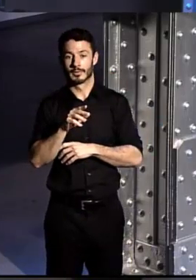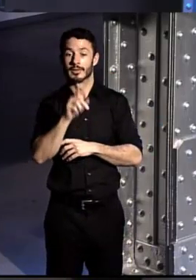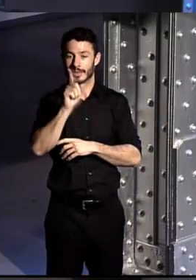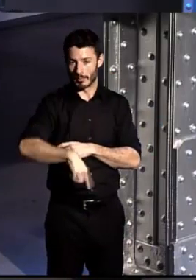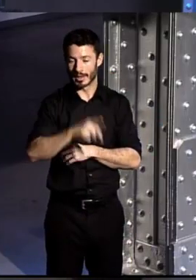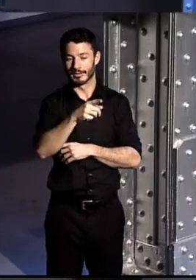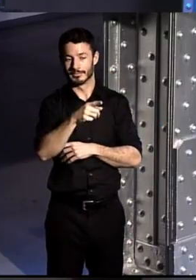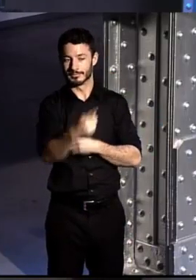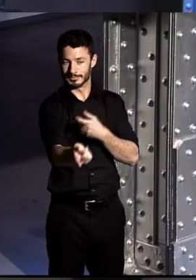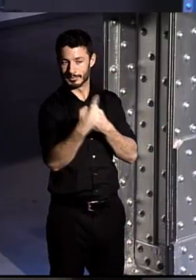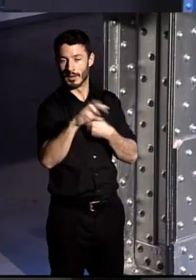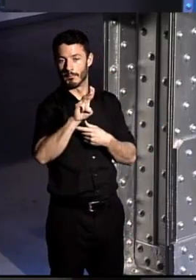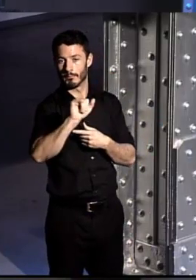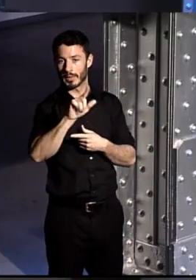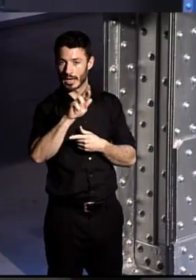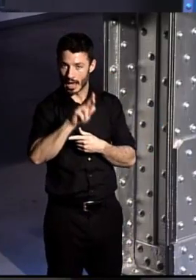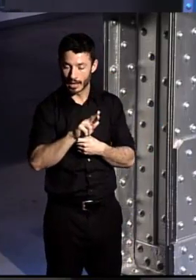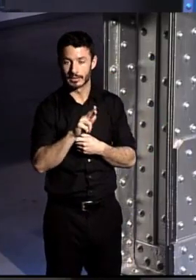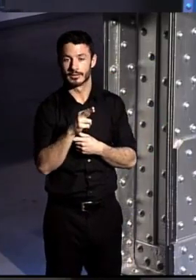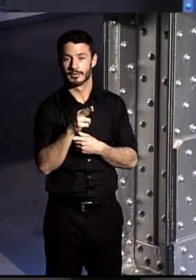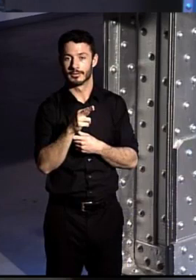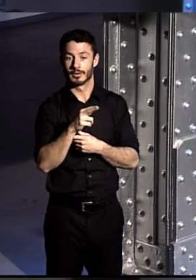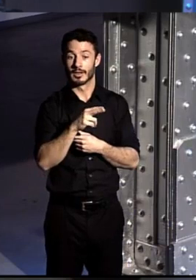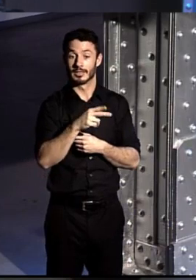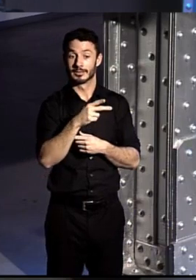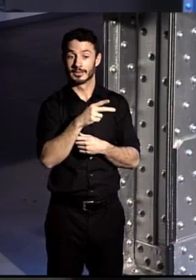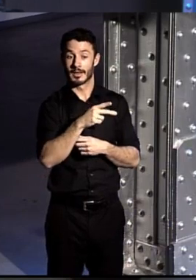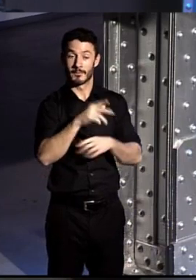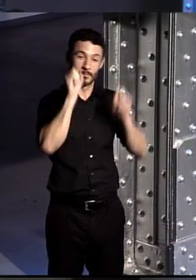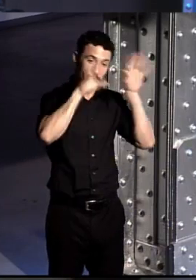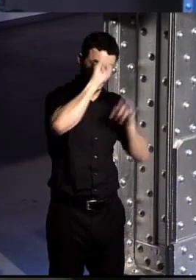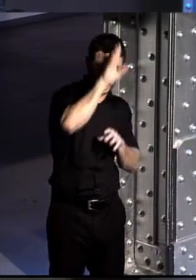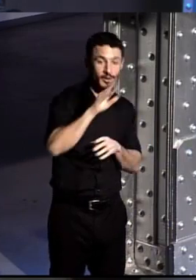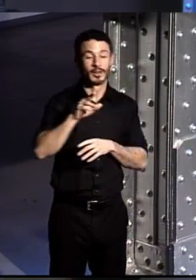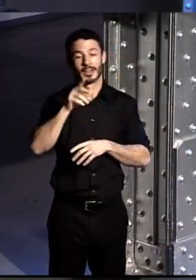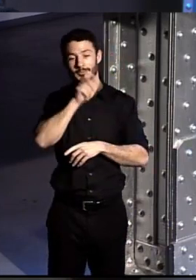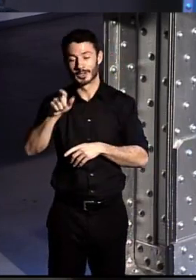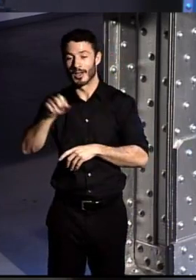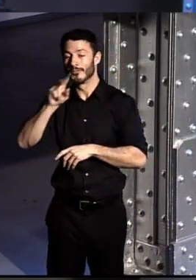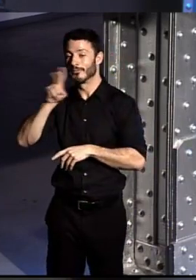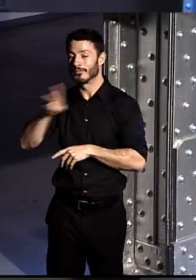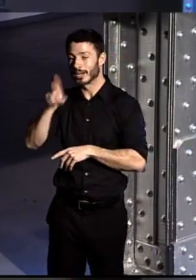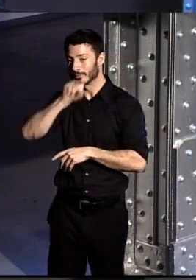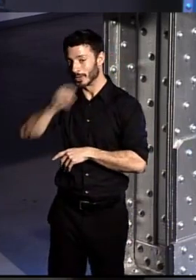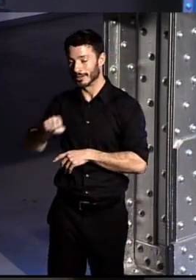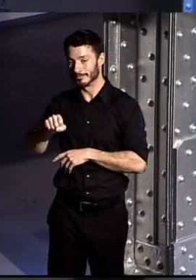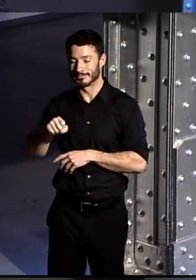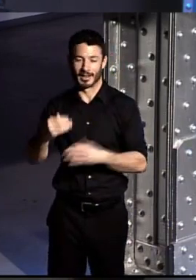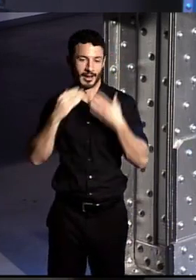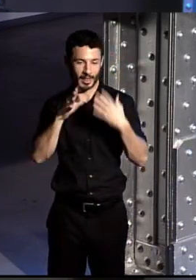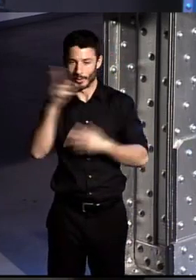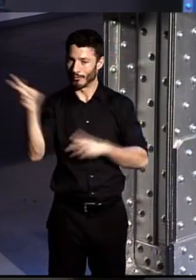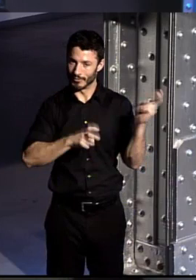el día de hoy, Pilar. Martianos y vernianos todos, muchísimas gracias por haber estado aquí. Os damos pase pernocta para